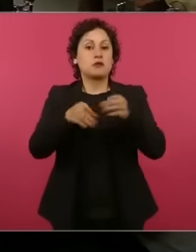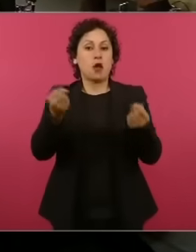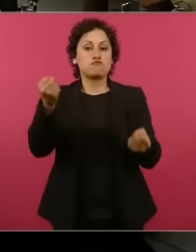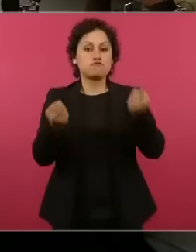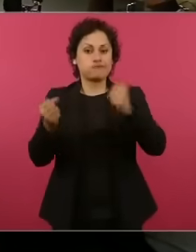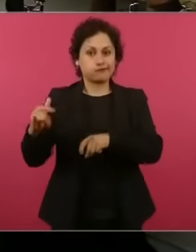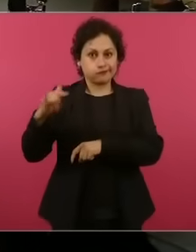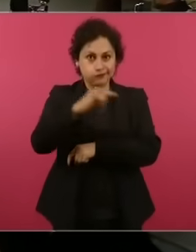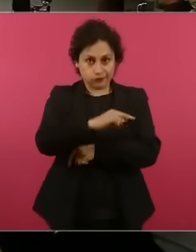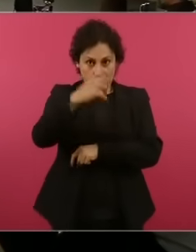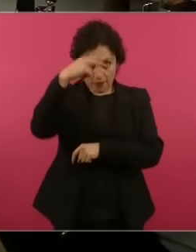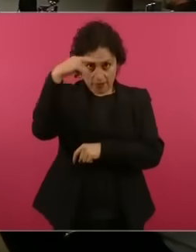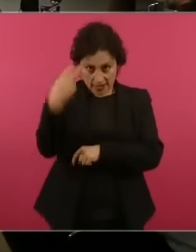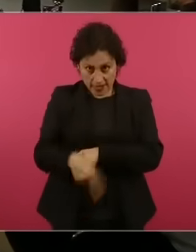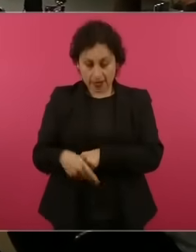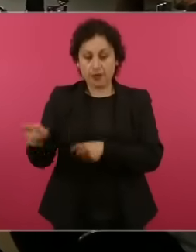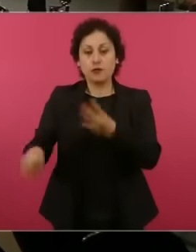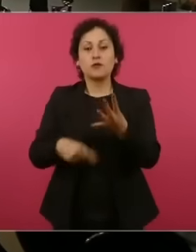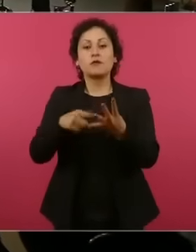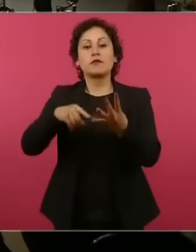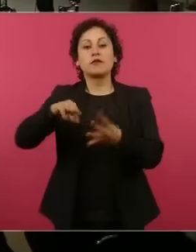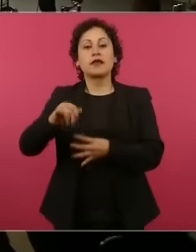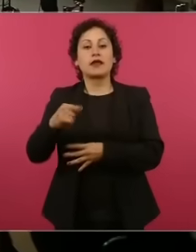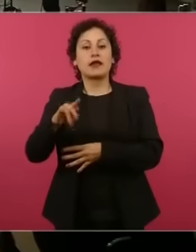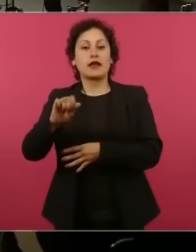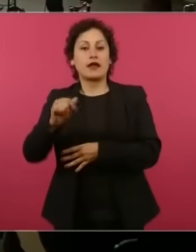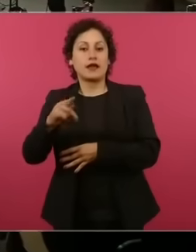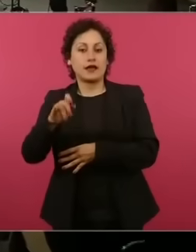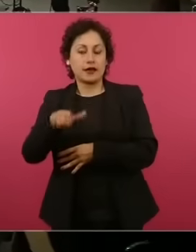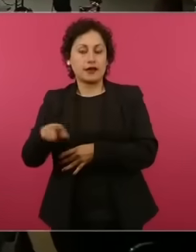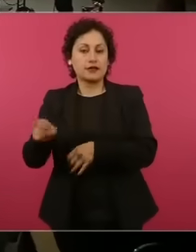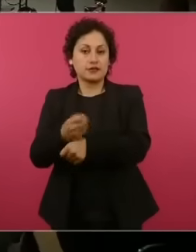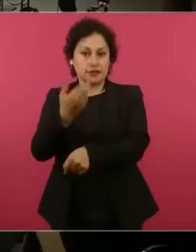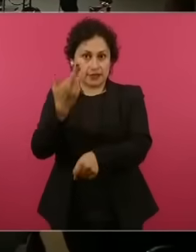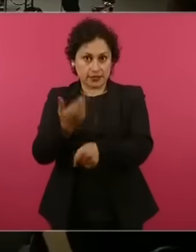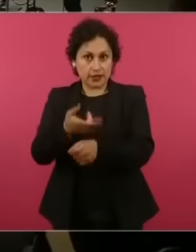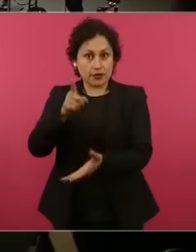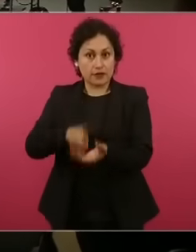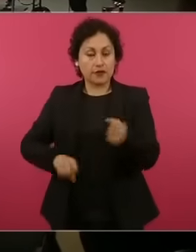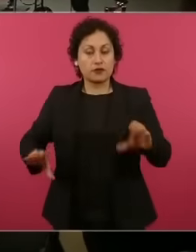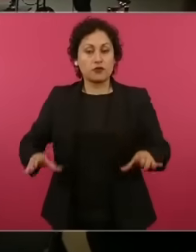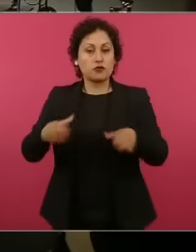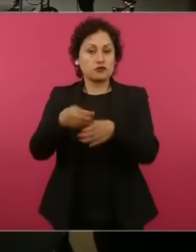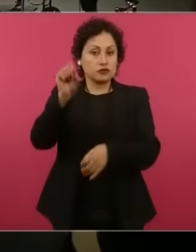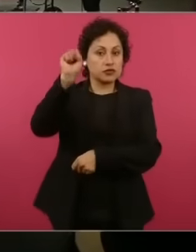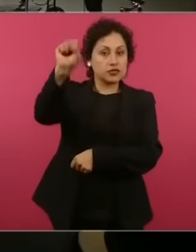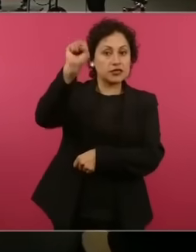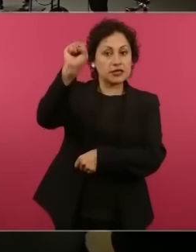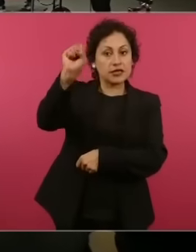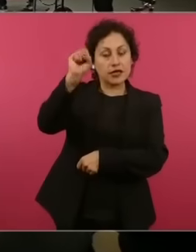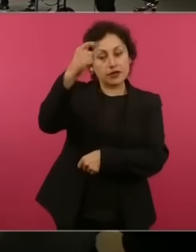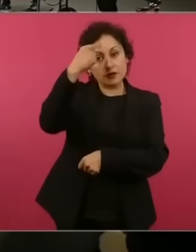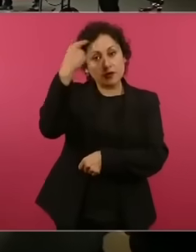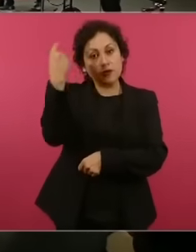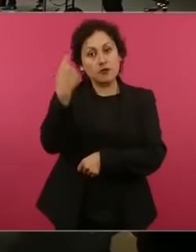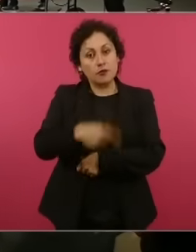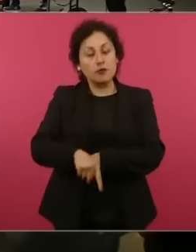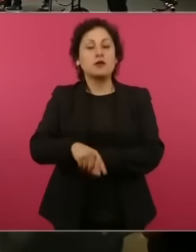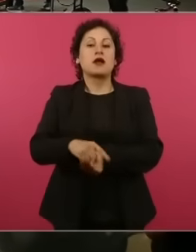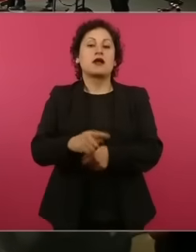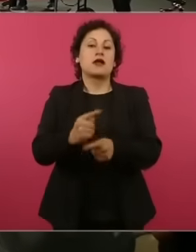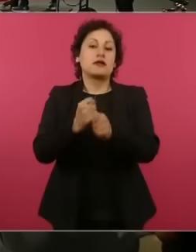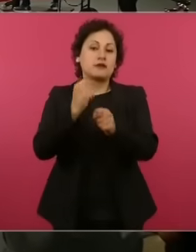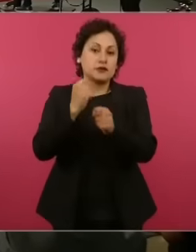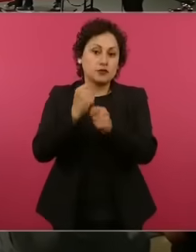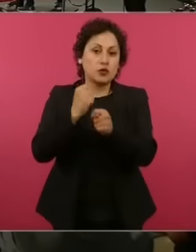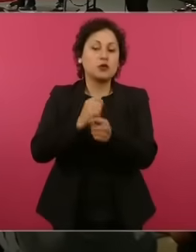Está Miguel Ángel Yúdico, secretario general del Sindicato Nacional de Trabajadores de Transportes, Transformación,